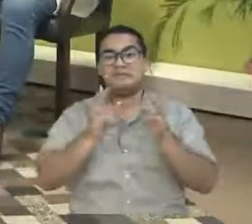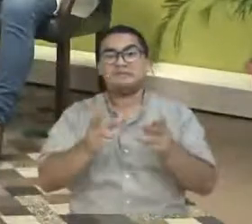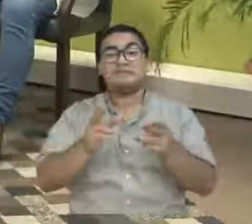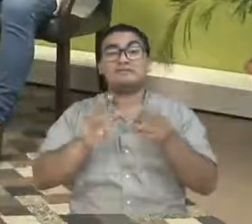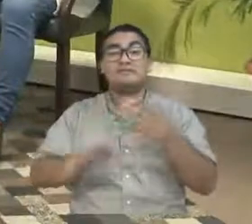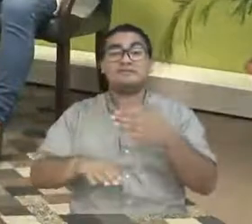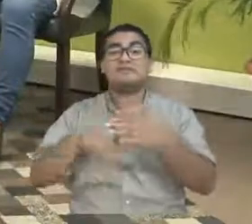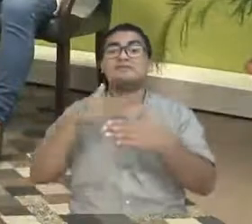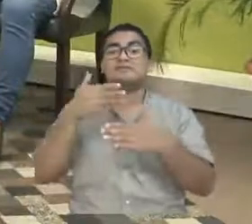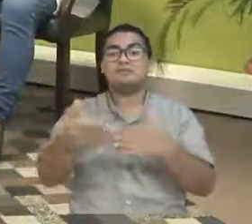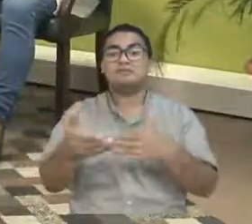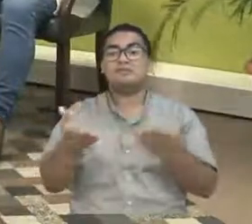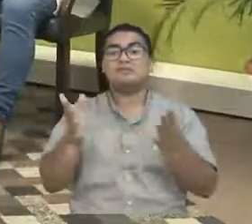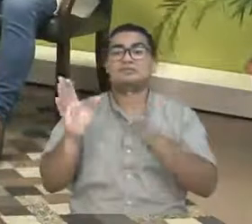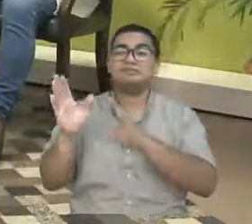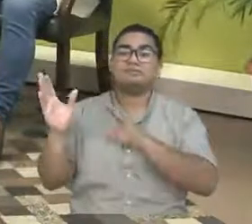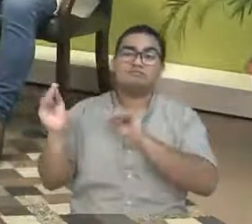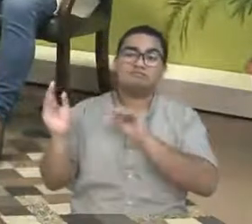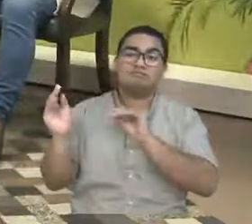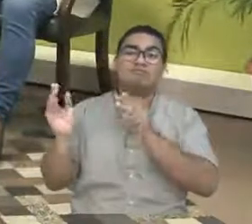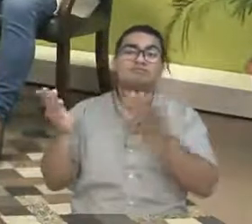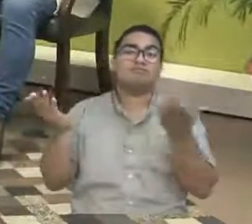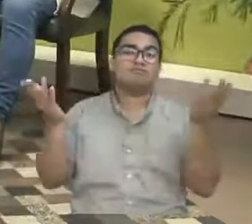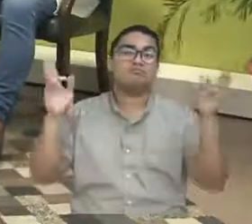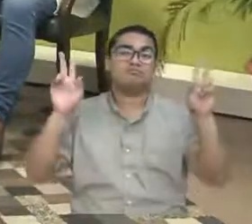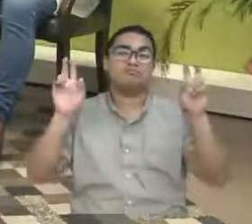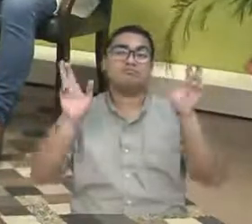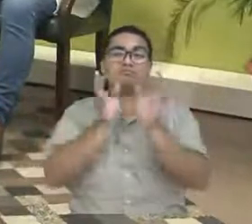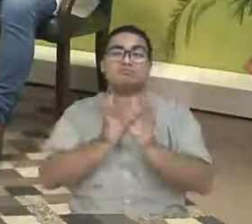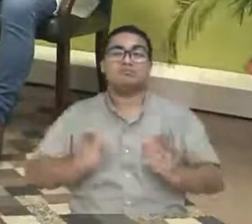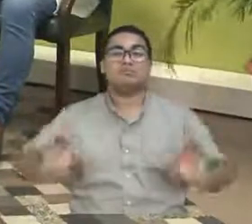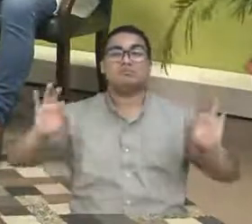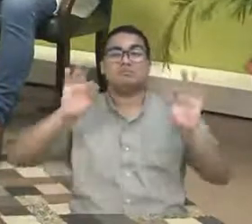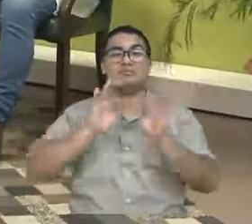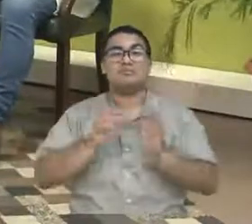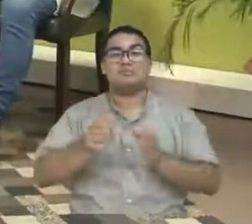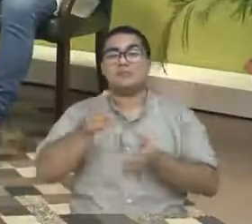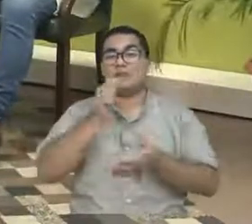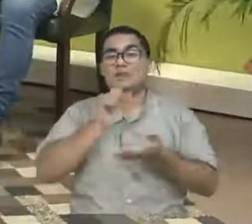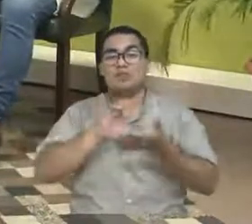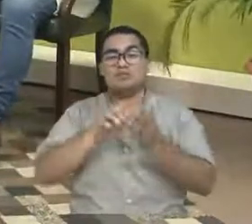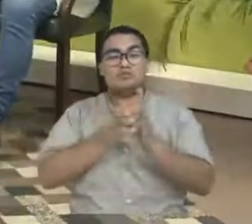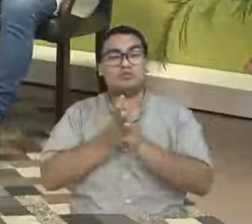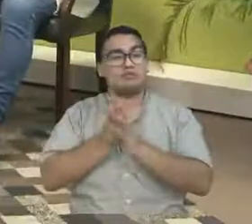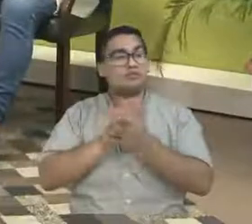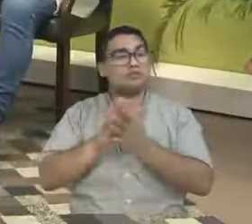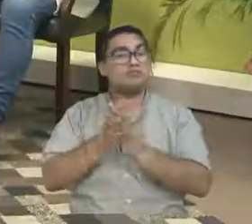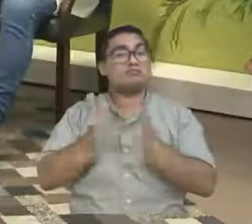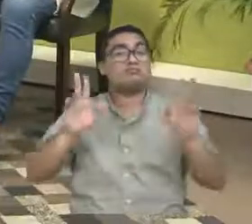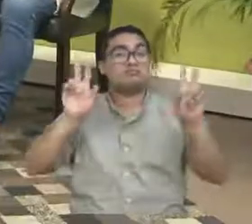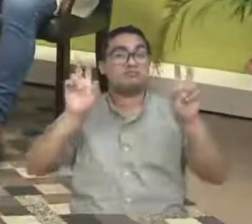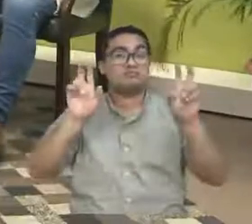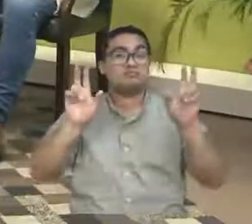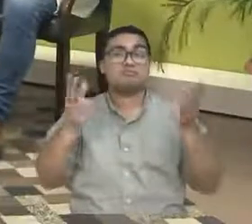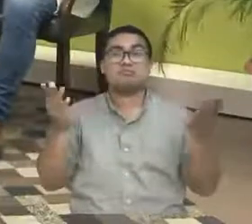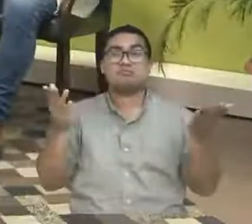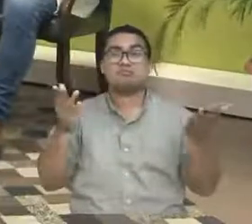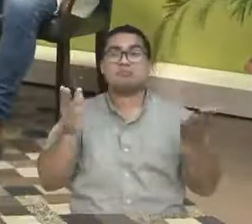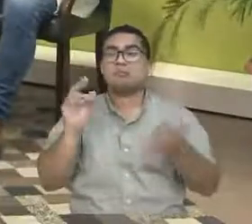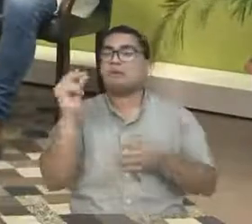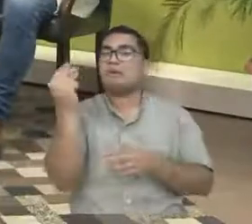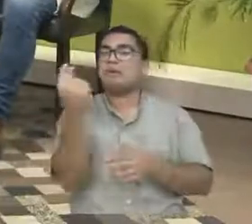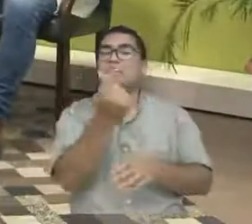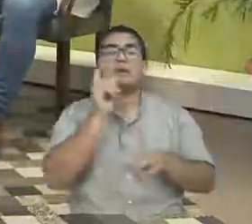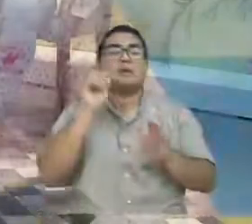Cuando regresemos, vamos a seguir hablando más sobre la importancia del lavado de las manos. Pareciera un tema que se habla en 20